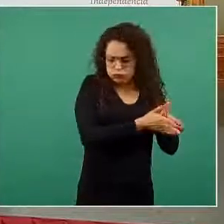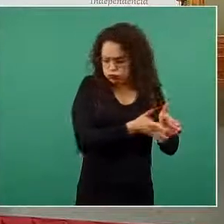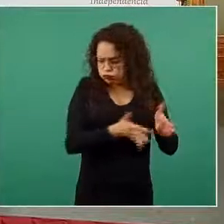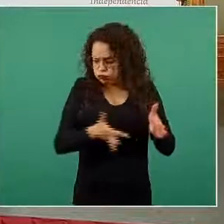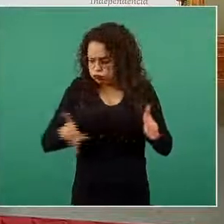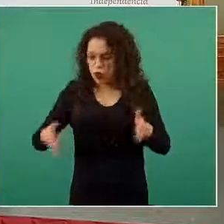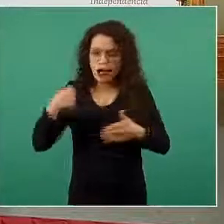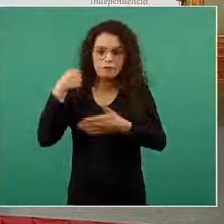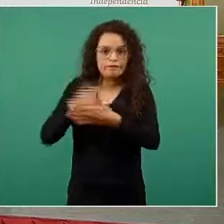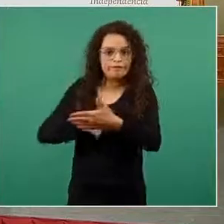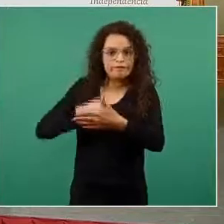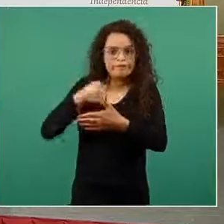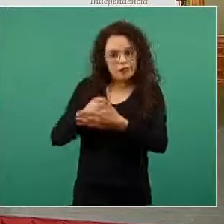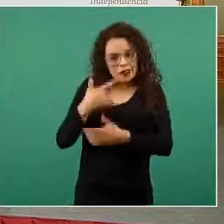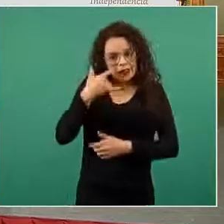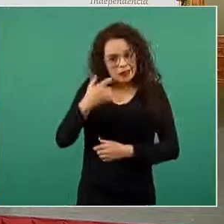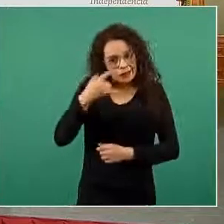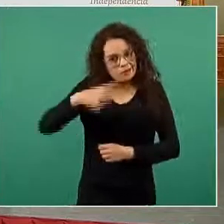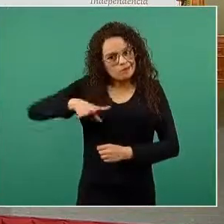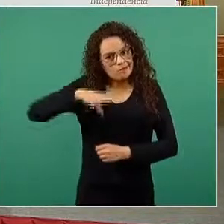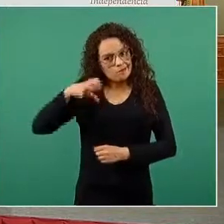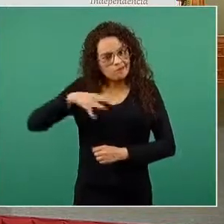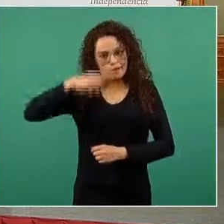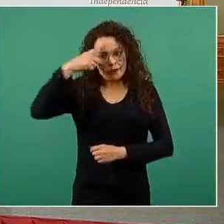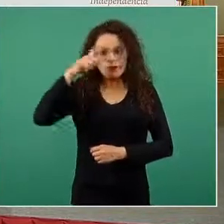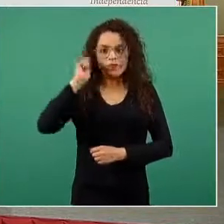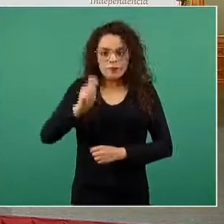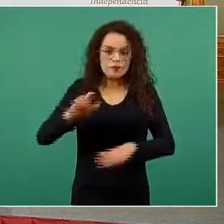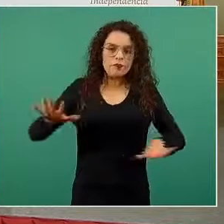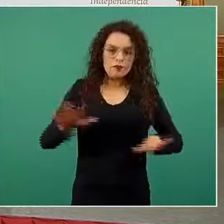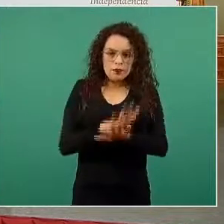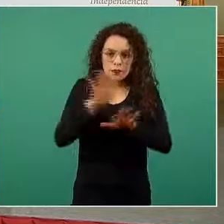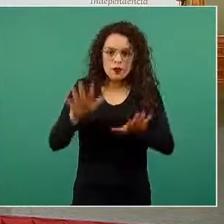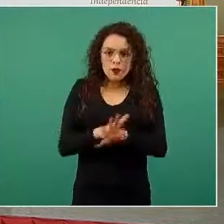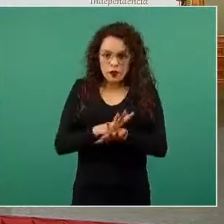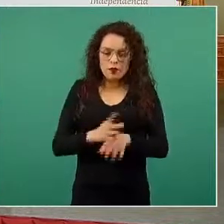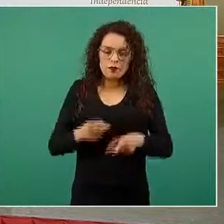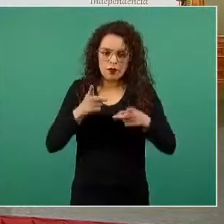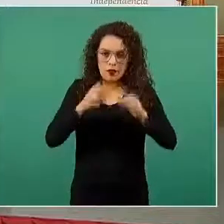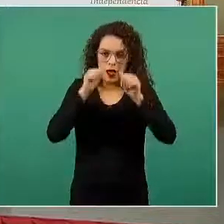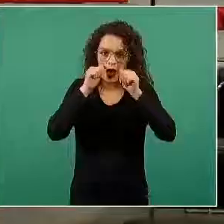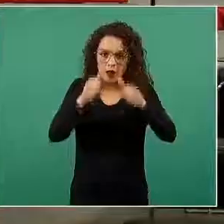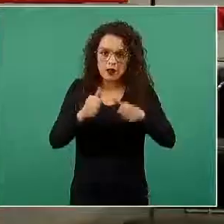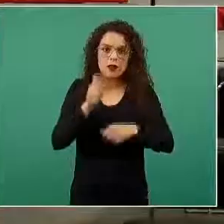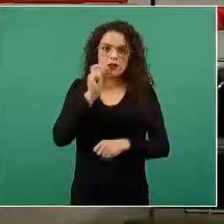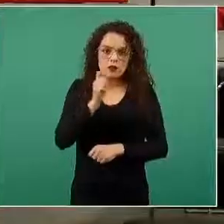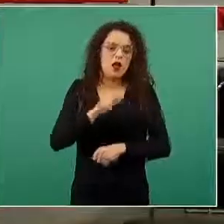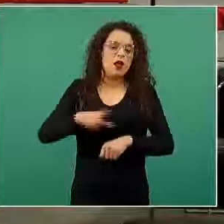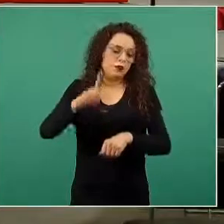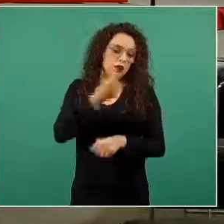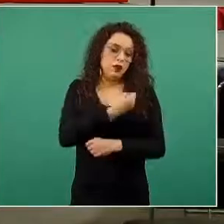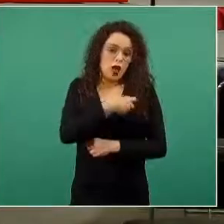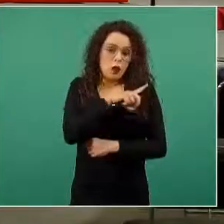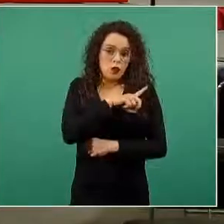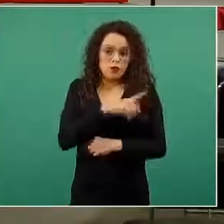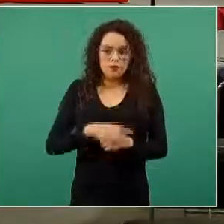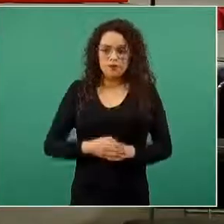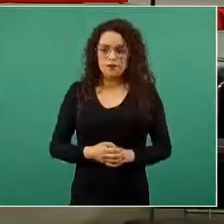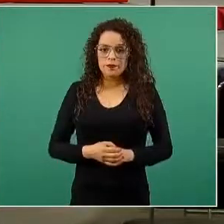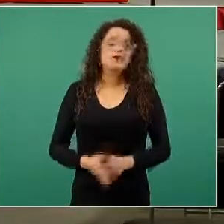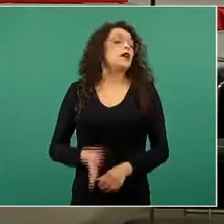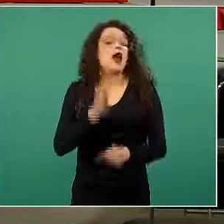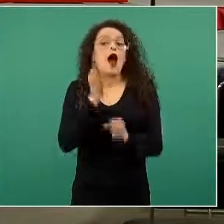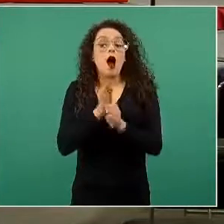un restablecimiento del modelo de atención primaria de la salud. Precisamente en Oaxaca, hoy